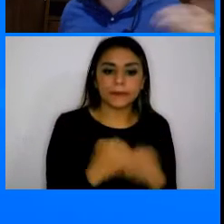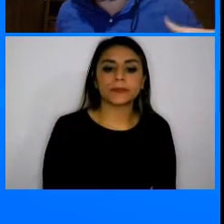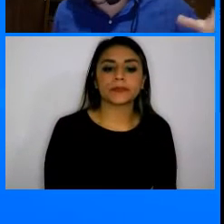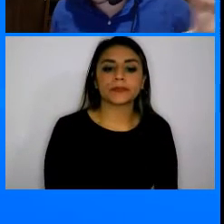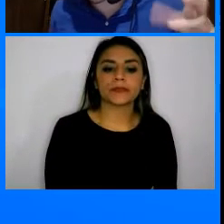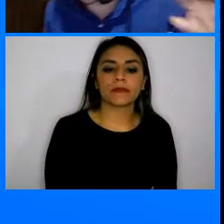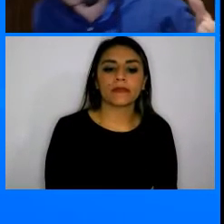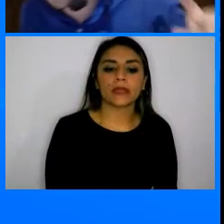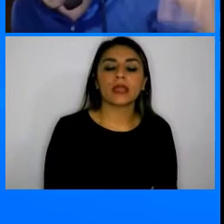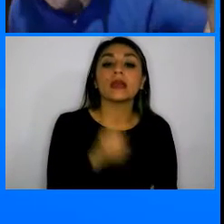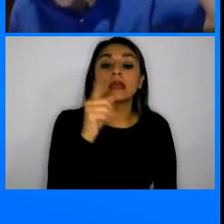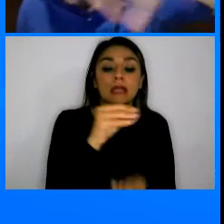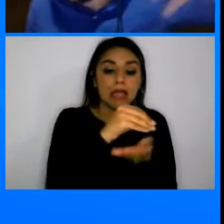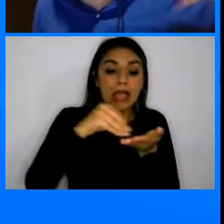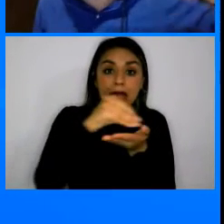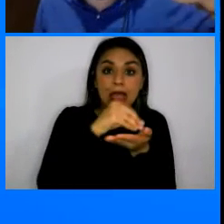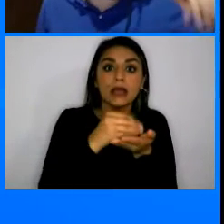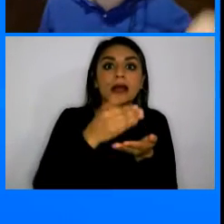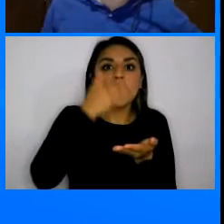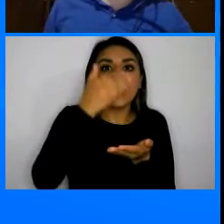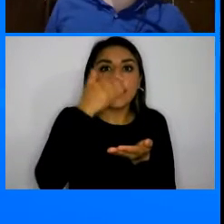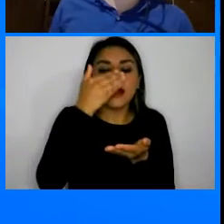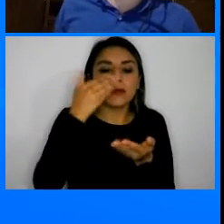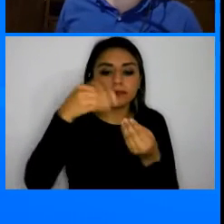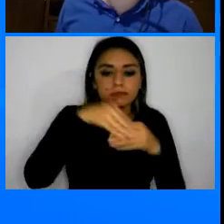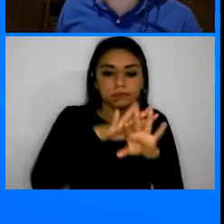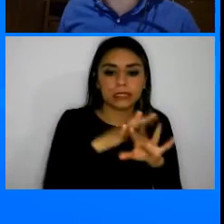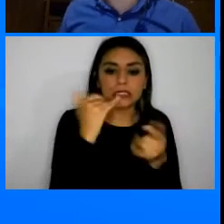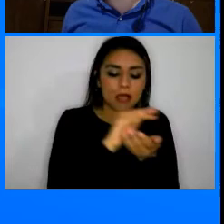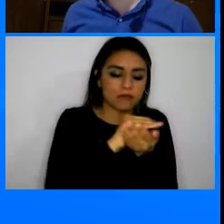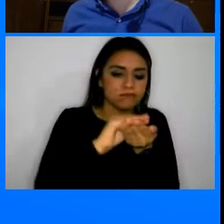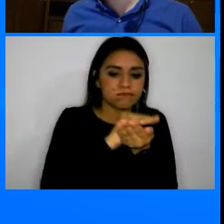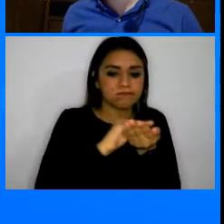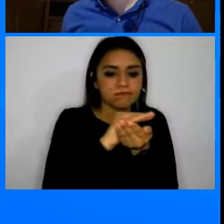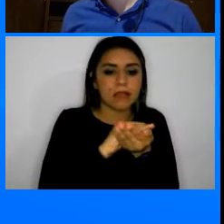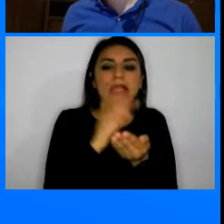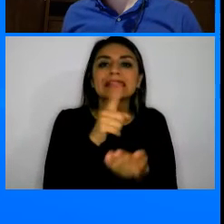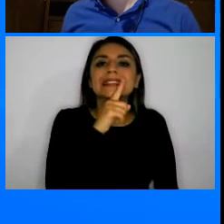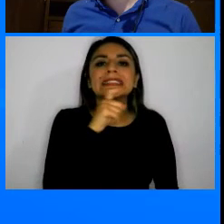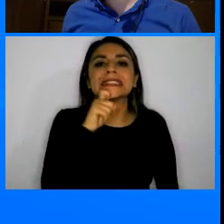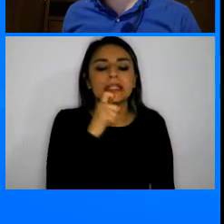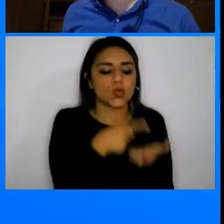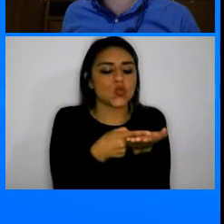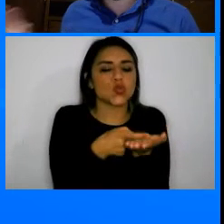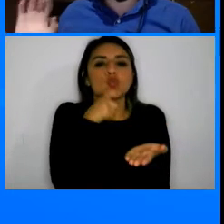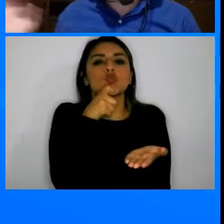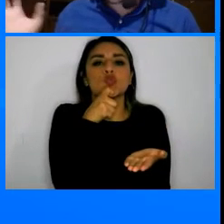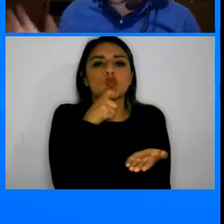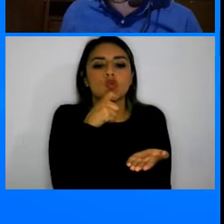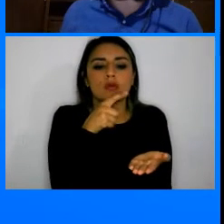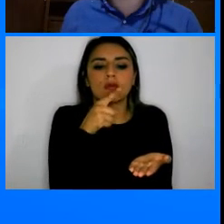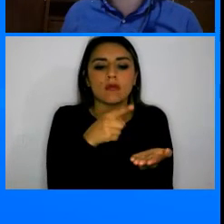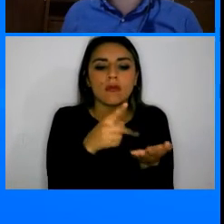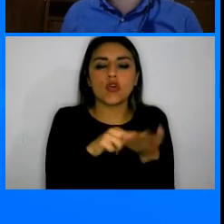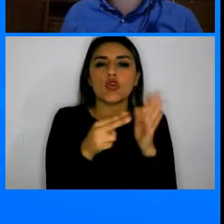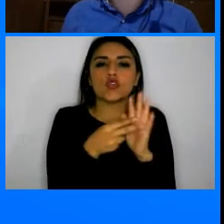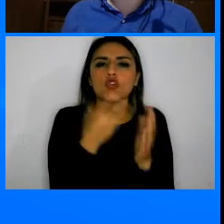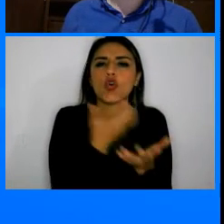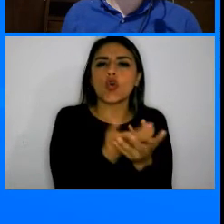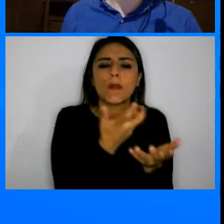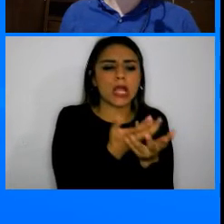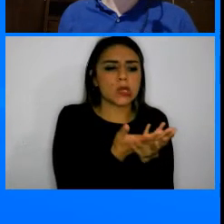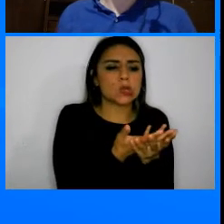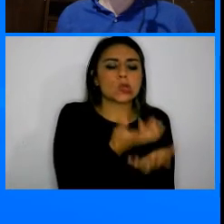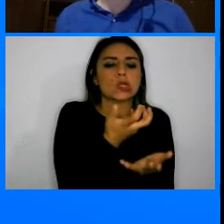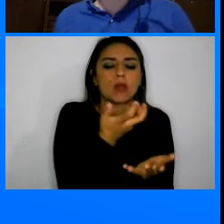aire porque luego cuando ya nosotros hemos terminado el modelado, la cerámica tiene que secarse, tiene que perder toda la humedad antes